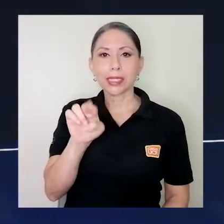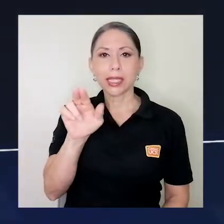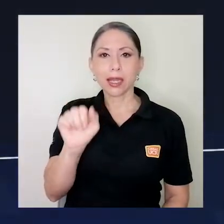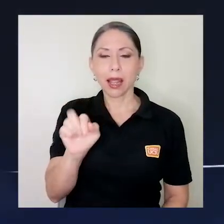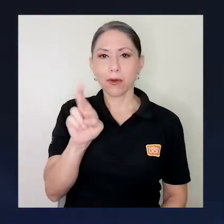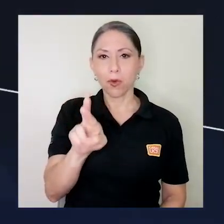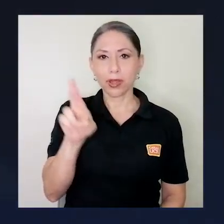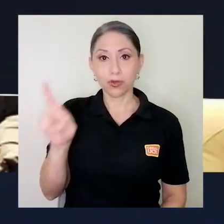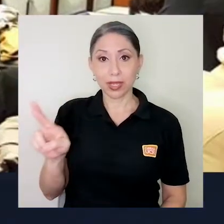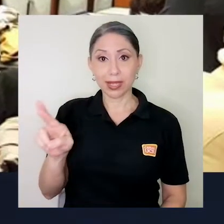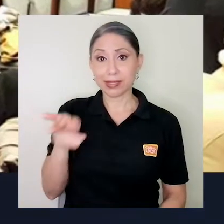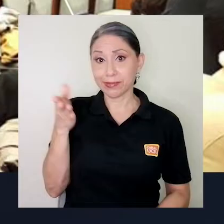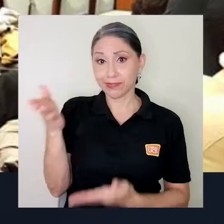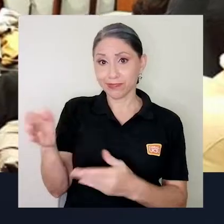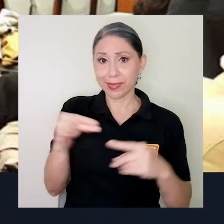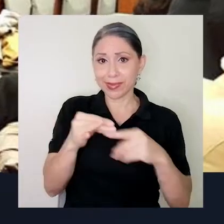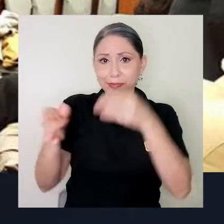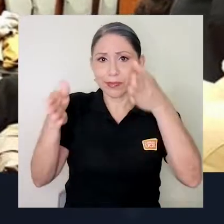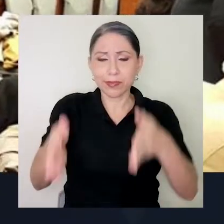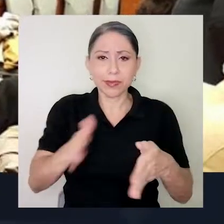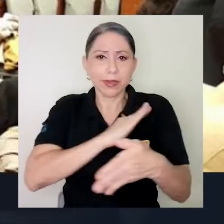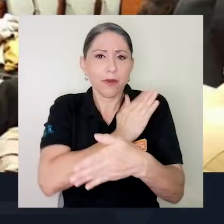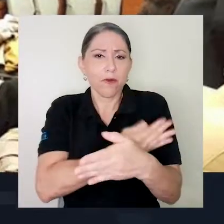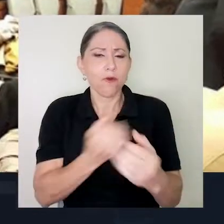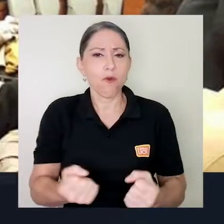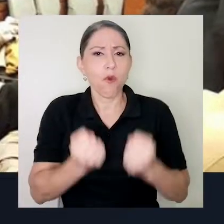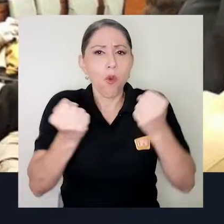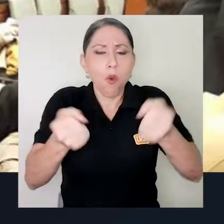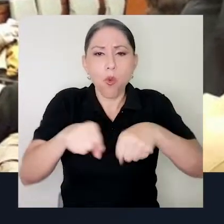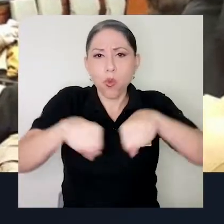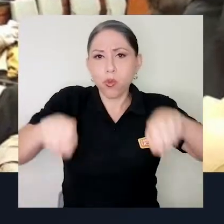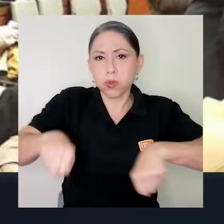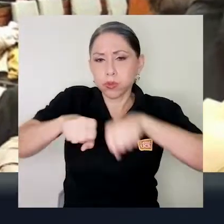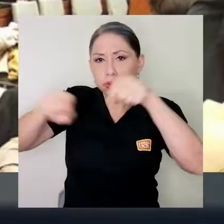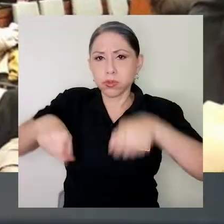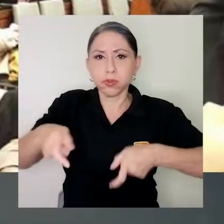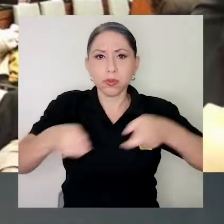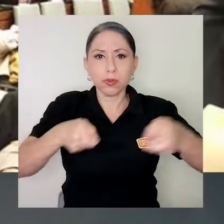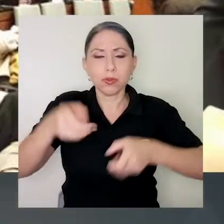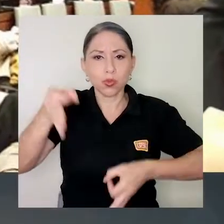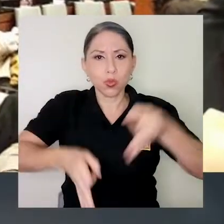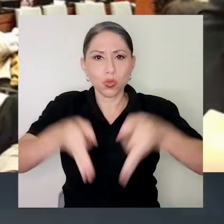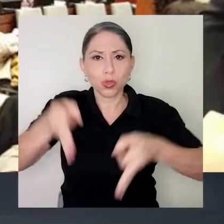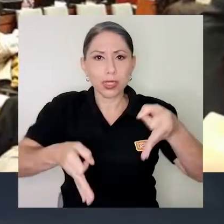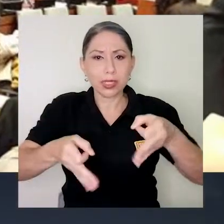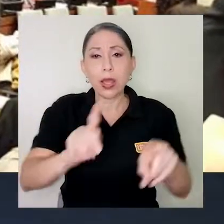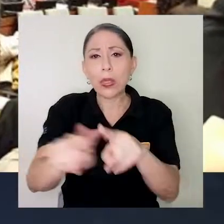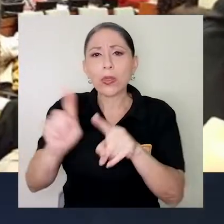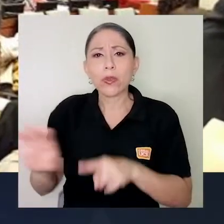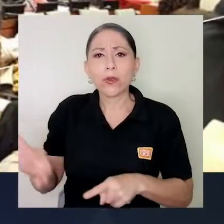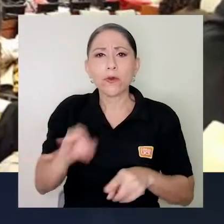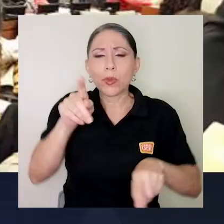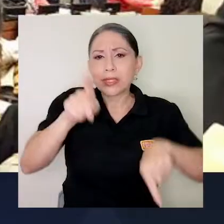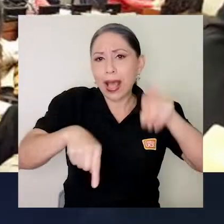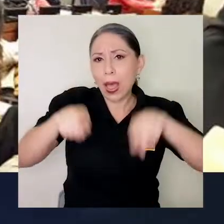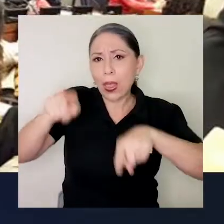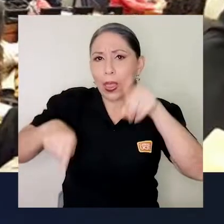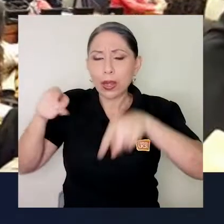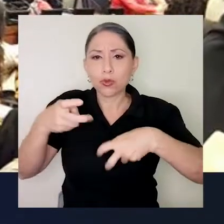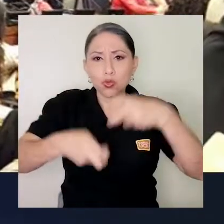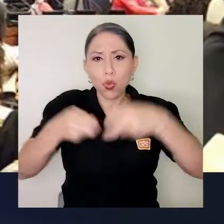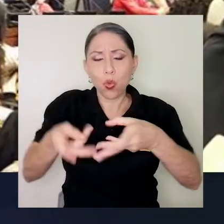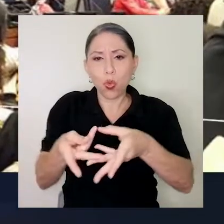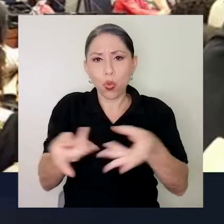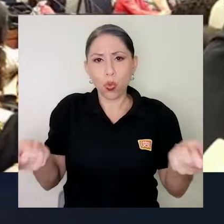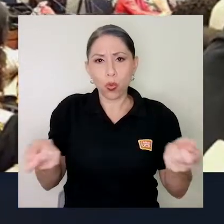Cristina Rojas Rodríguez, especialista en el fortalecimiento de los sistemas de administración de justicia y en mecanismos alternos de resolución